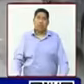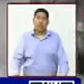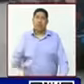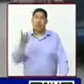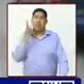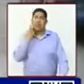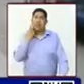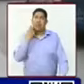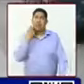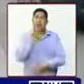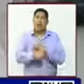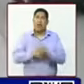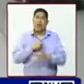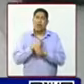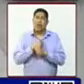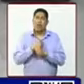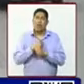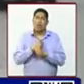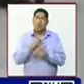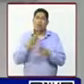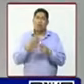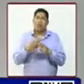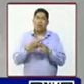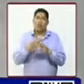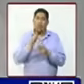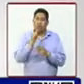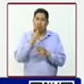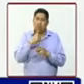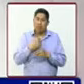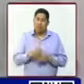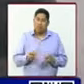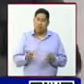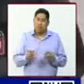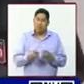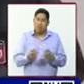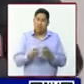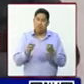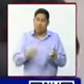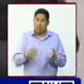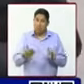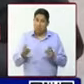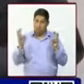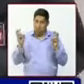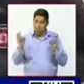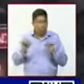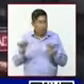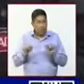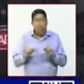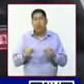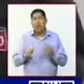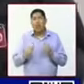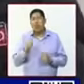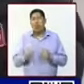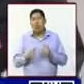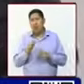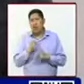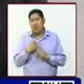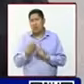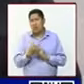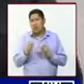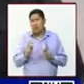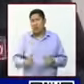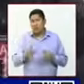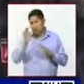Hasta hace algunos años, la palabra cáncer era sinónimo de muerte. ¿Cuál es la realidad de los pacientes con esta enfermedad en